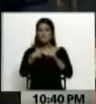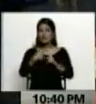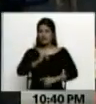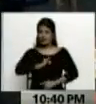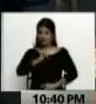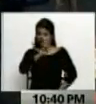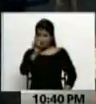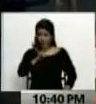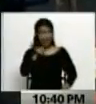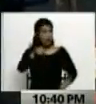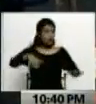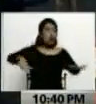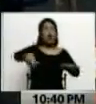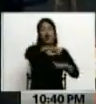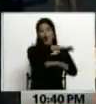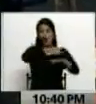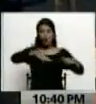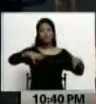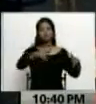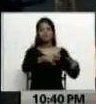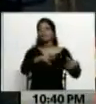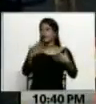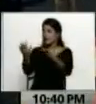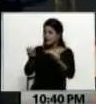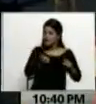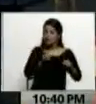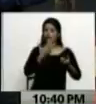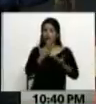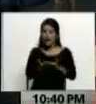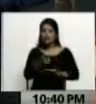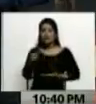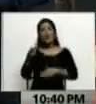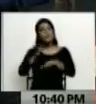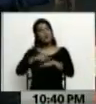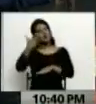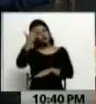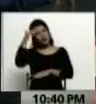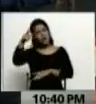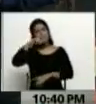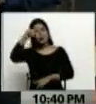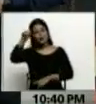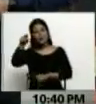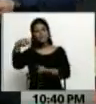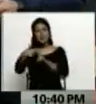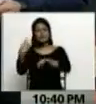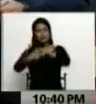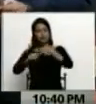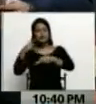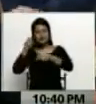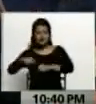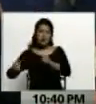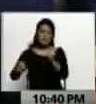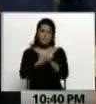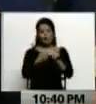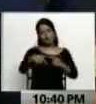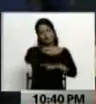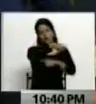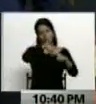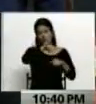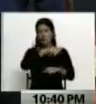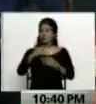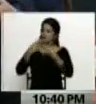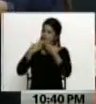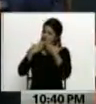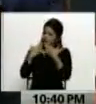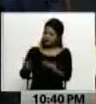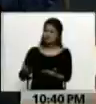identidad y la revolución de este país que tenemos en Nicolás maduro y en la revolución bolivariana una fuerza de apoyo